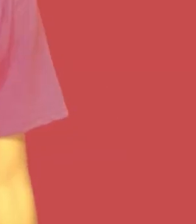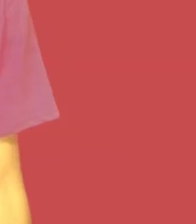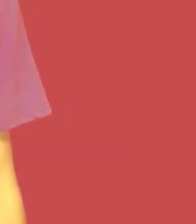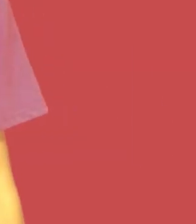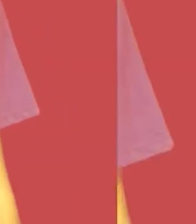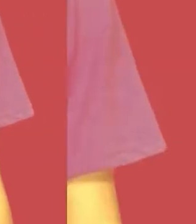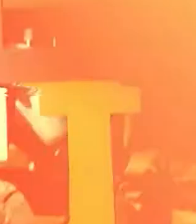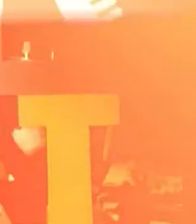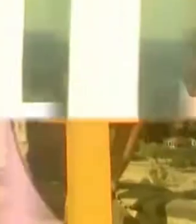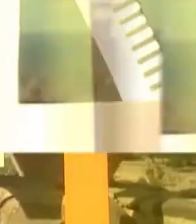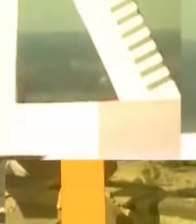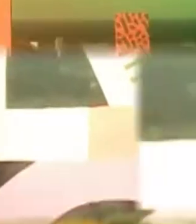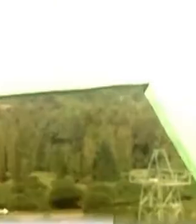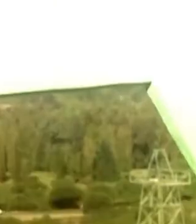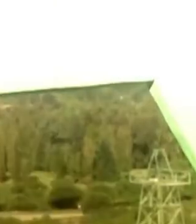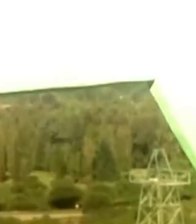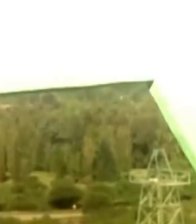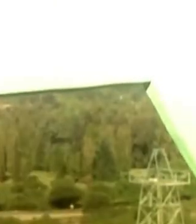somos dos, somos dos, somos todo.